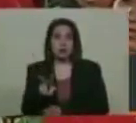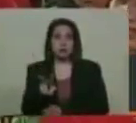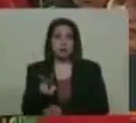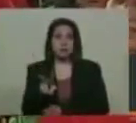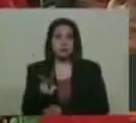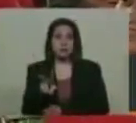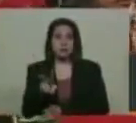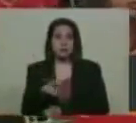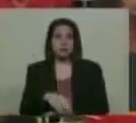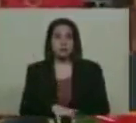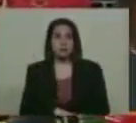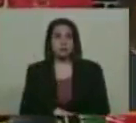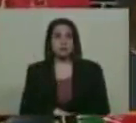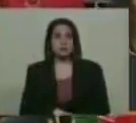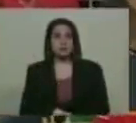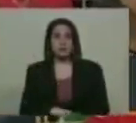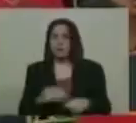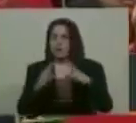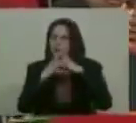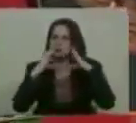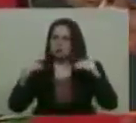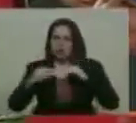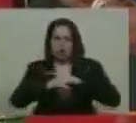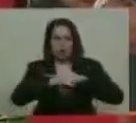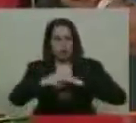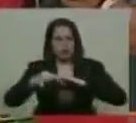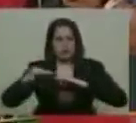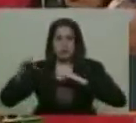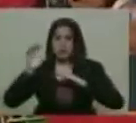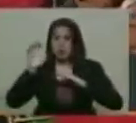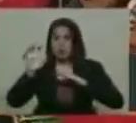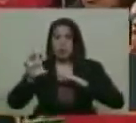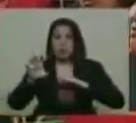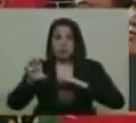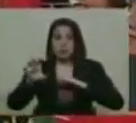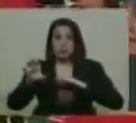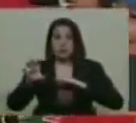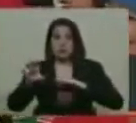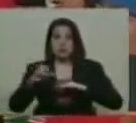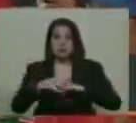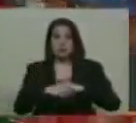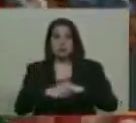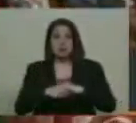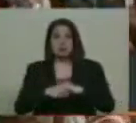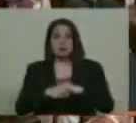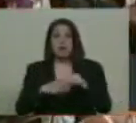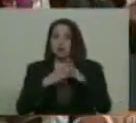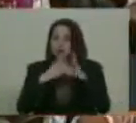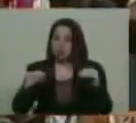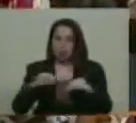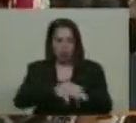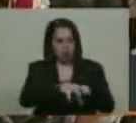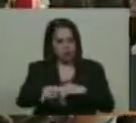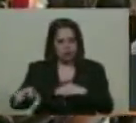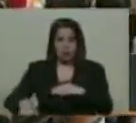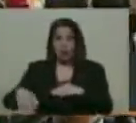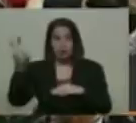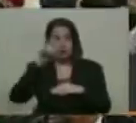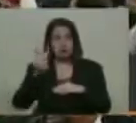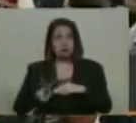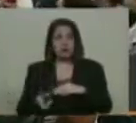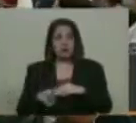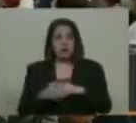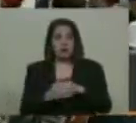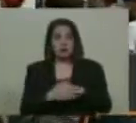patria. En todos los municipios del país, en todos los estados del país, en